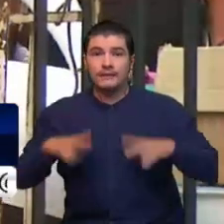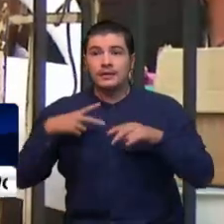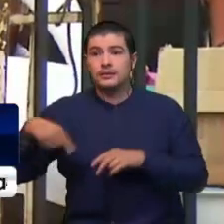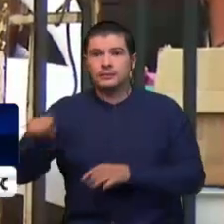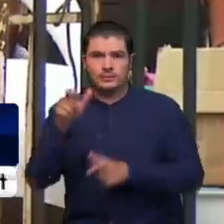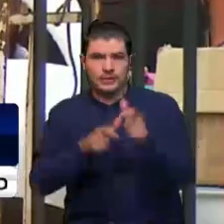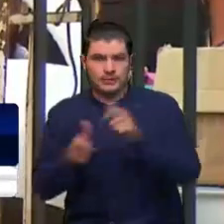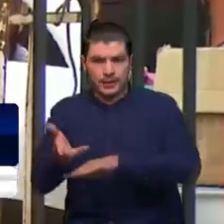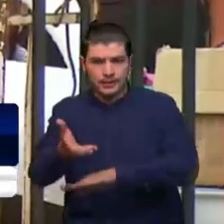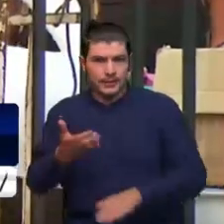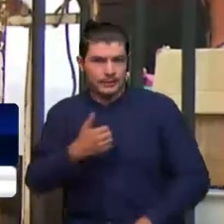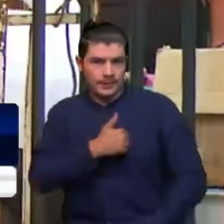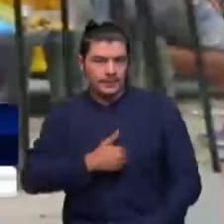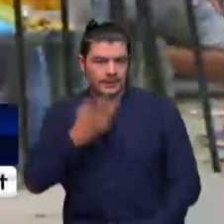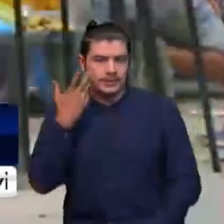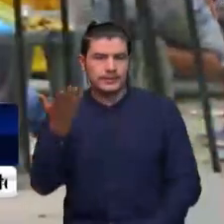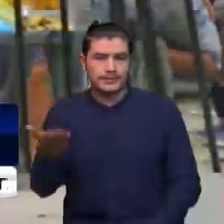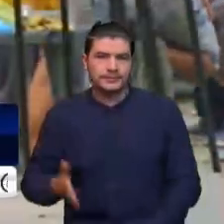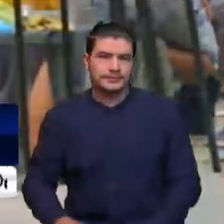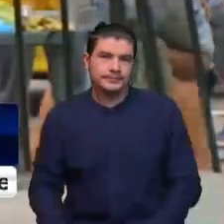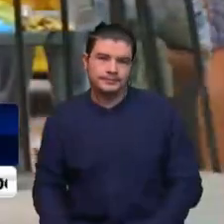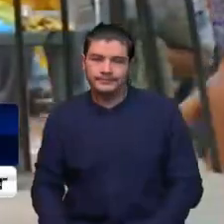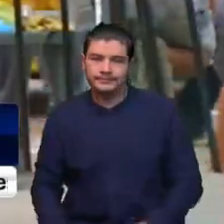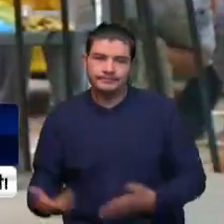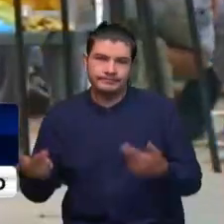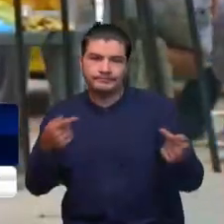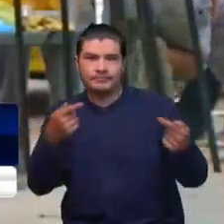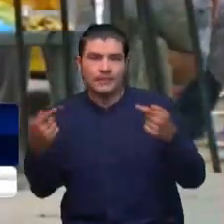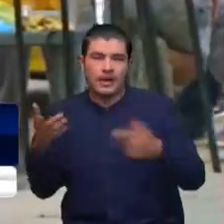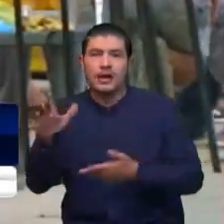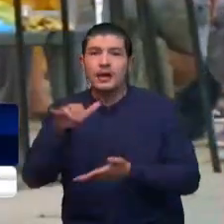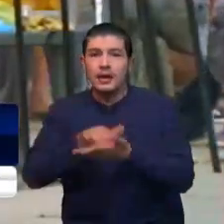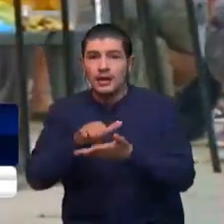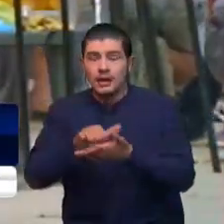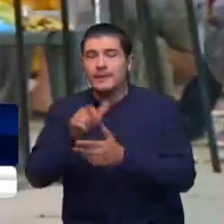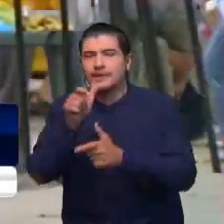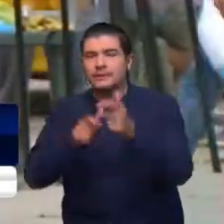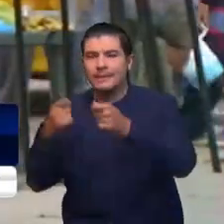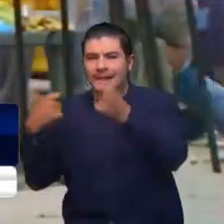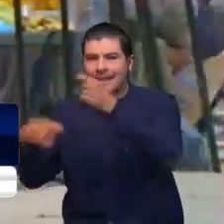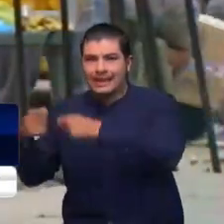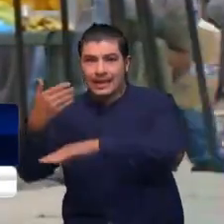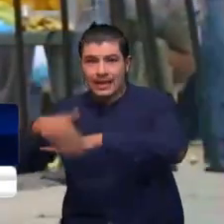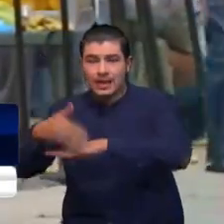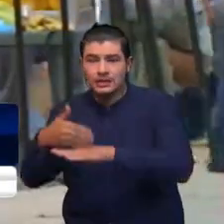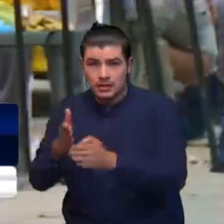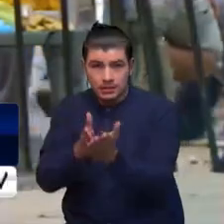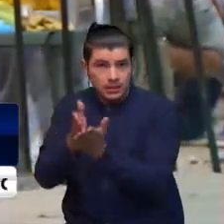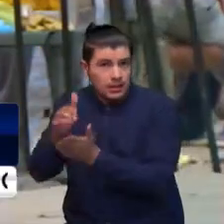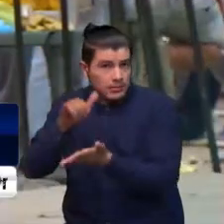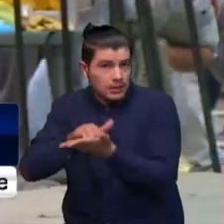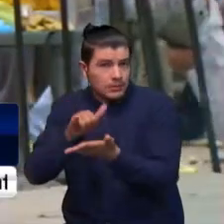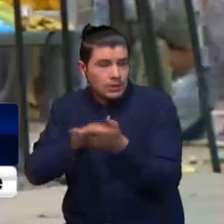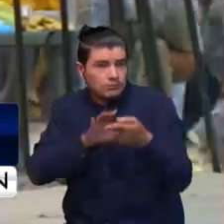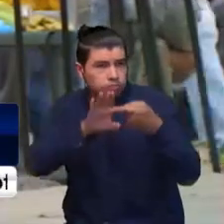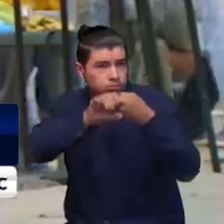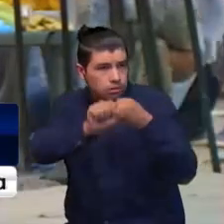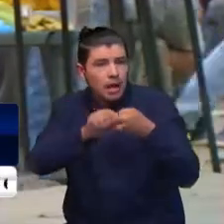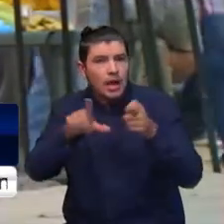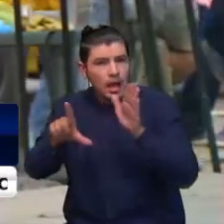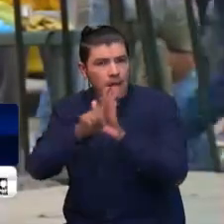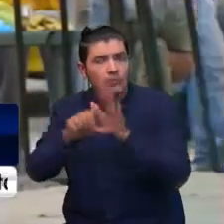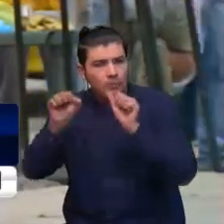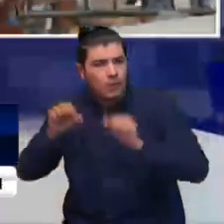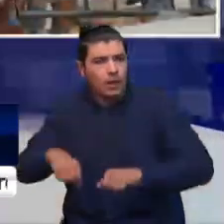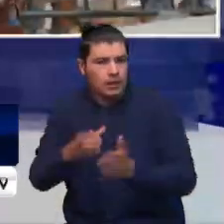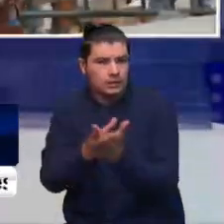los vendedores ambulantes muy bien por los vendedores ambulantes continuarán amparados a las vías legales para poder garantizar su